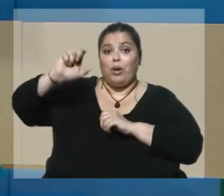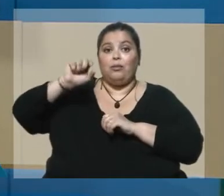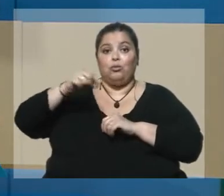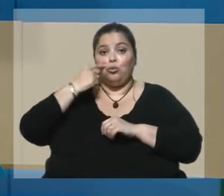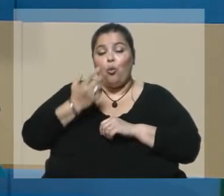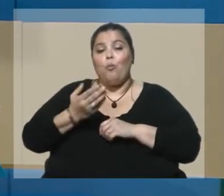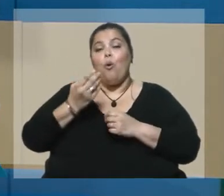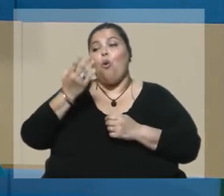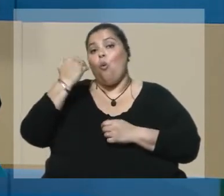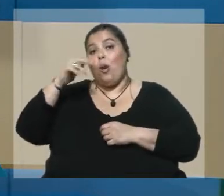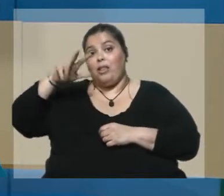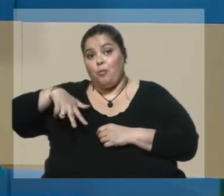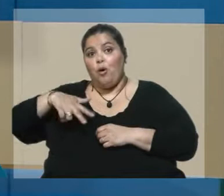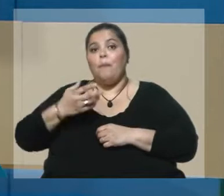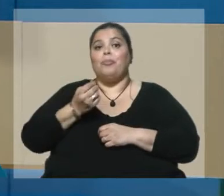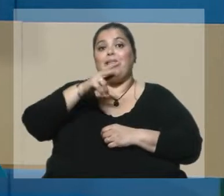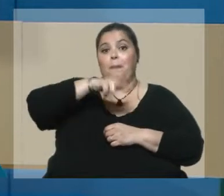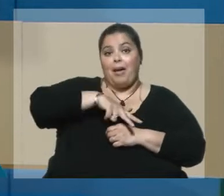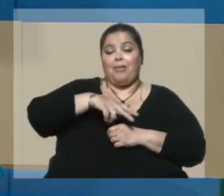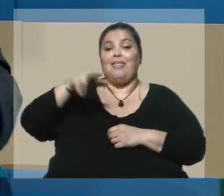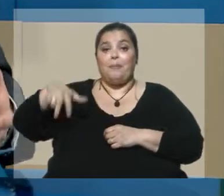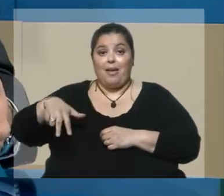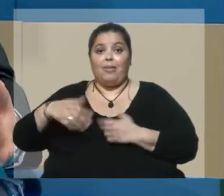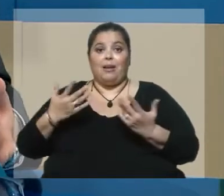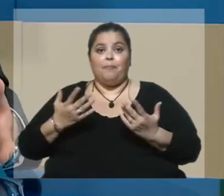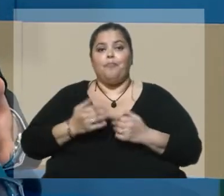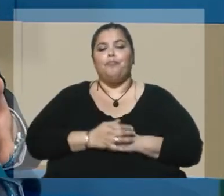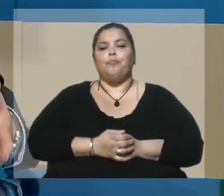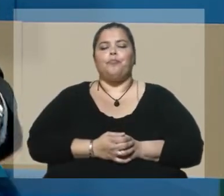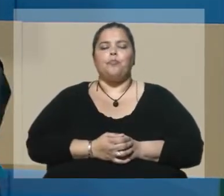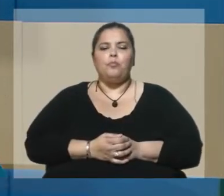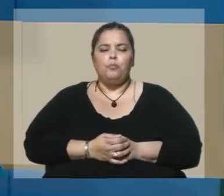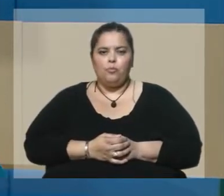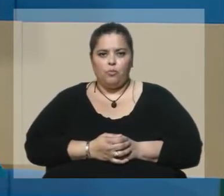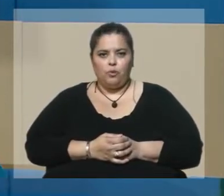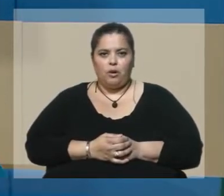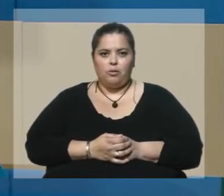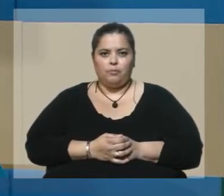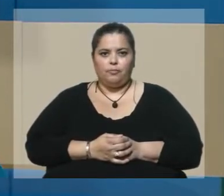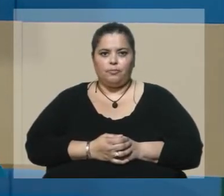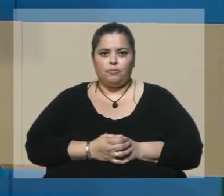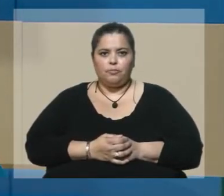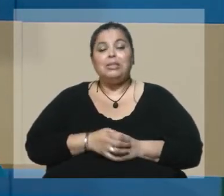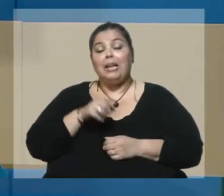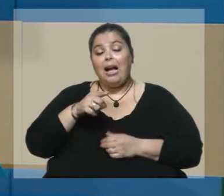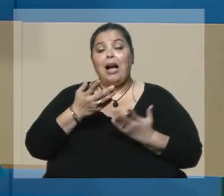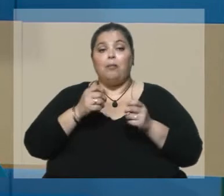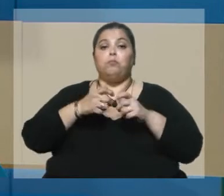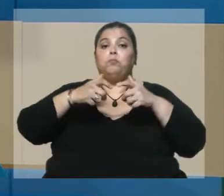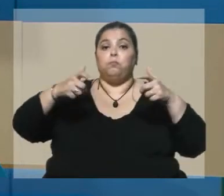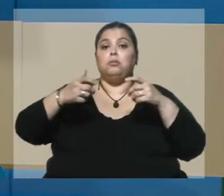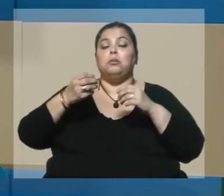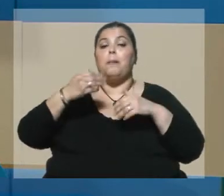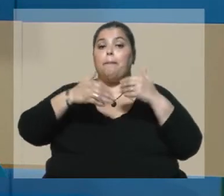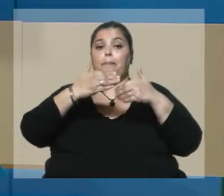contra el primer trimestre de 2022 o el primer trimestre 2022 contra el Último trimestre 2021 estamos ya creciendo un ritmo más